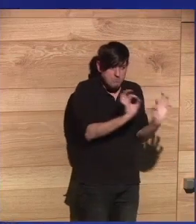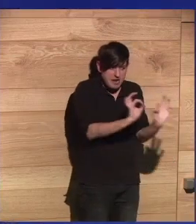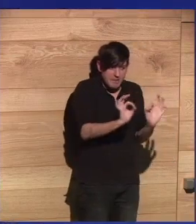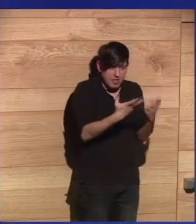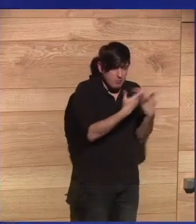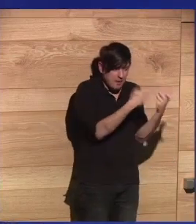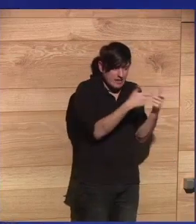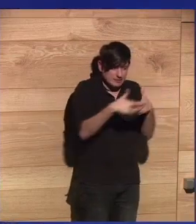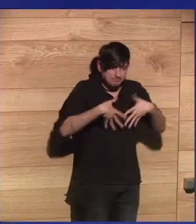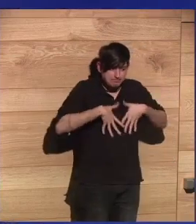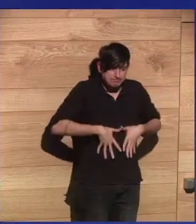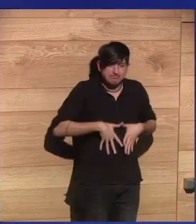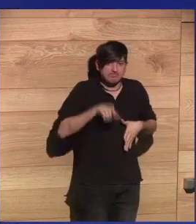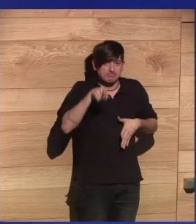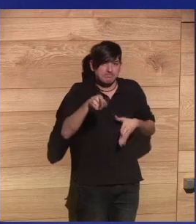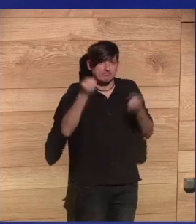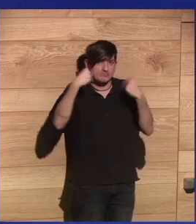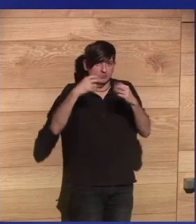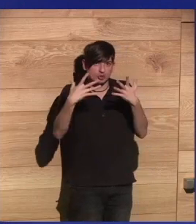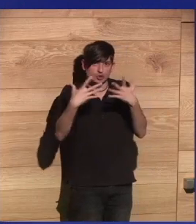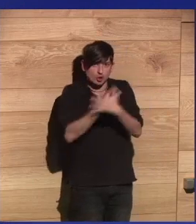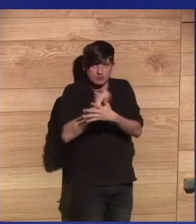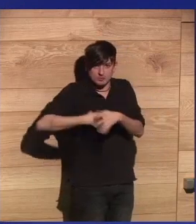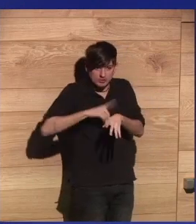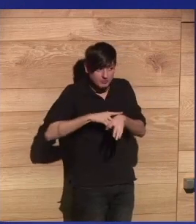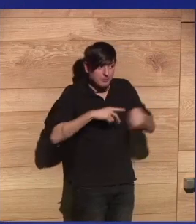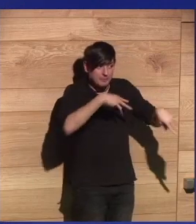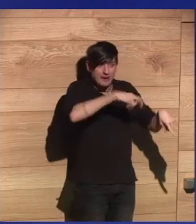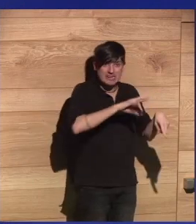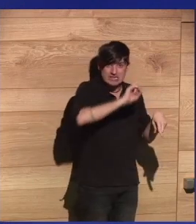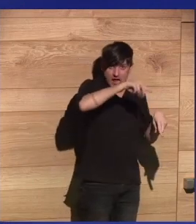con cada parte, ensayamos. En el caso de Marina, en el caso de la cantante,